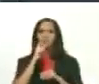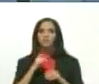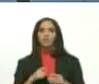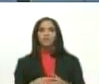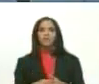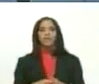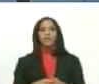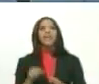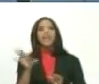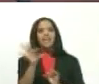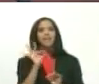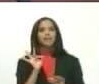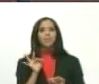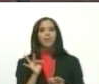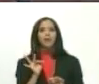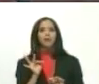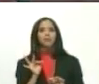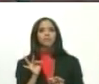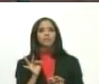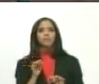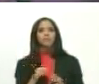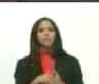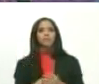he tomado la